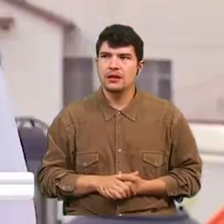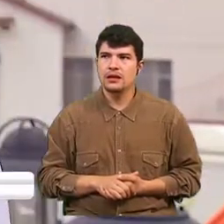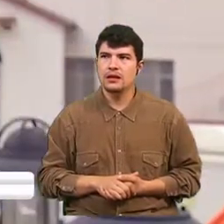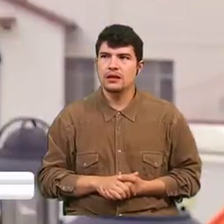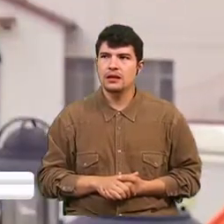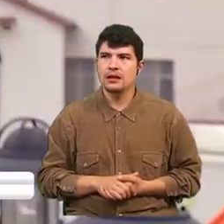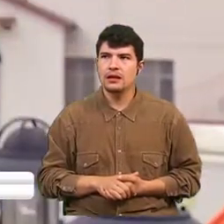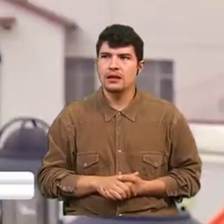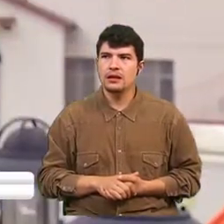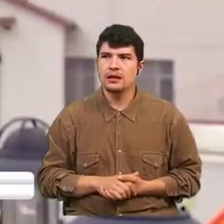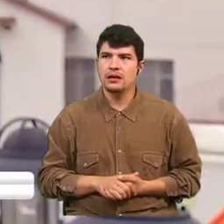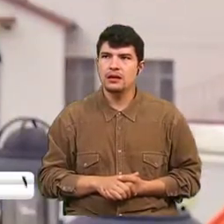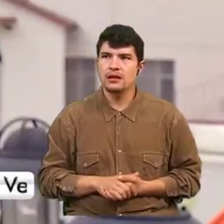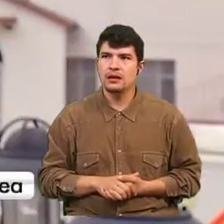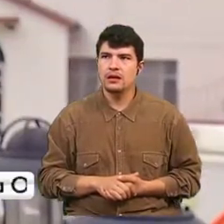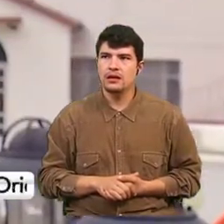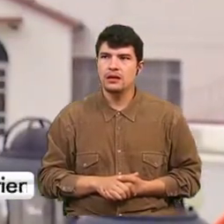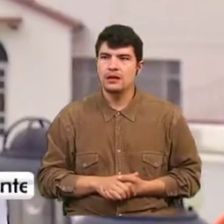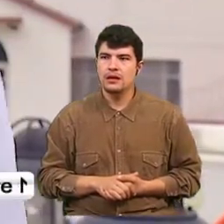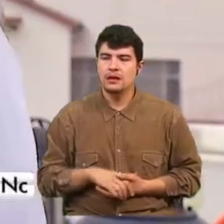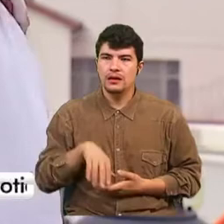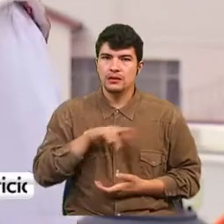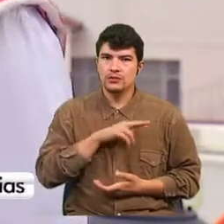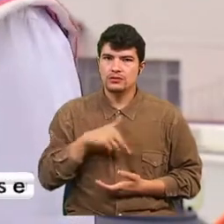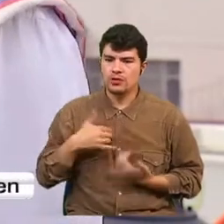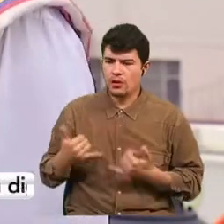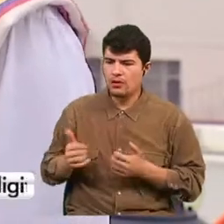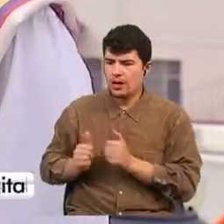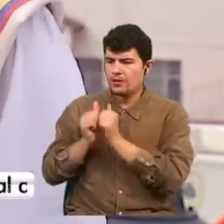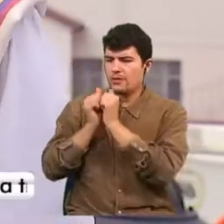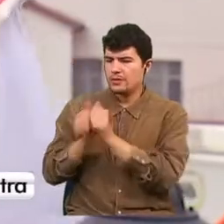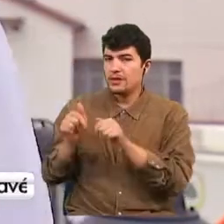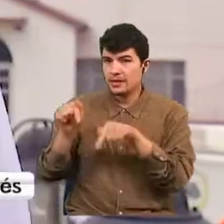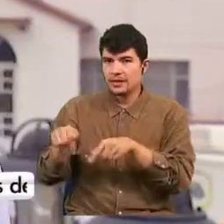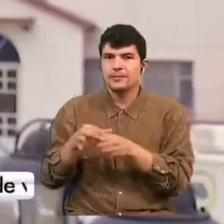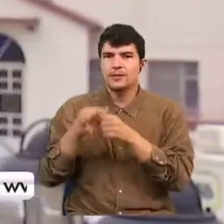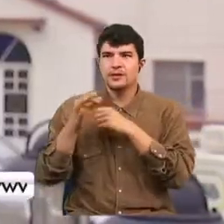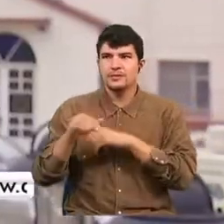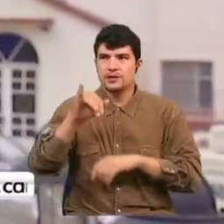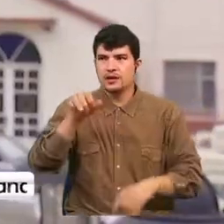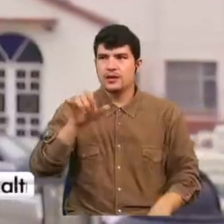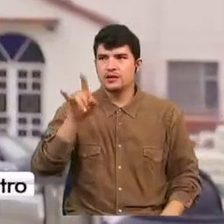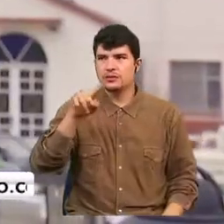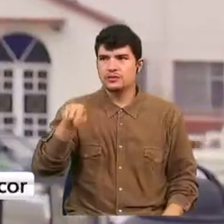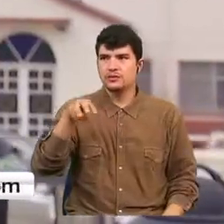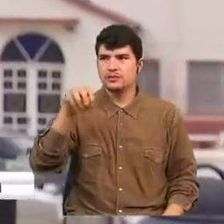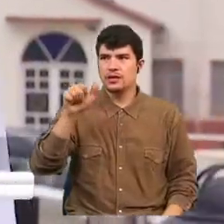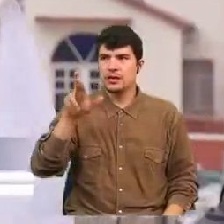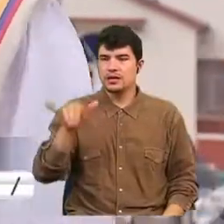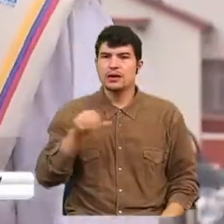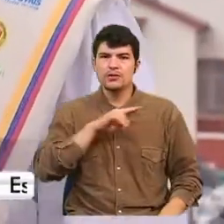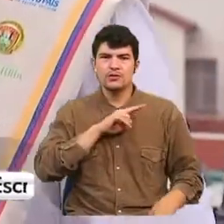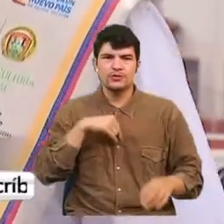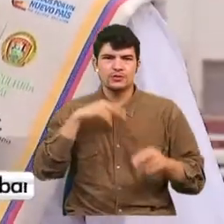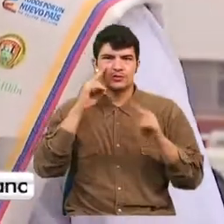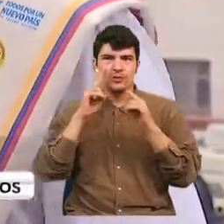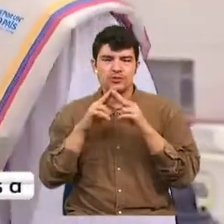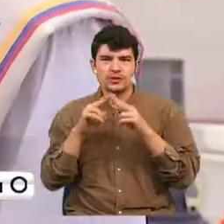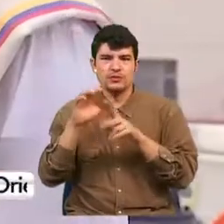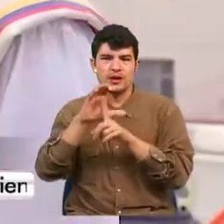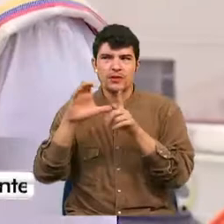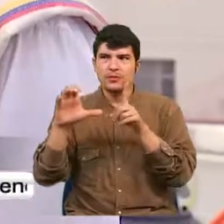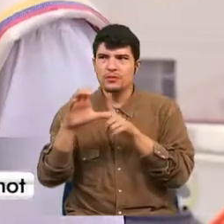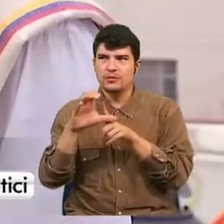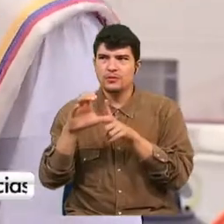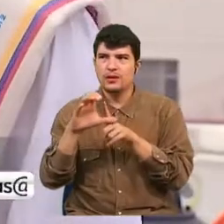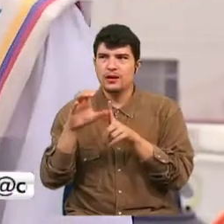quise acompañarlo también para este recorrido donde estuvimos acá en el municipio de Jesús María, conociendo la cultura, la gastronomía de cada uno de